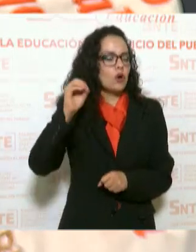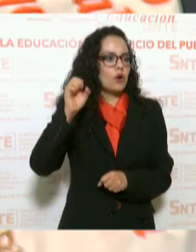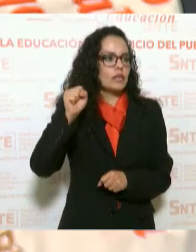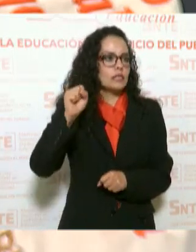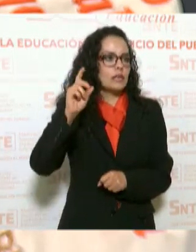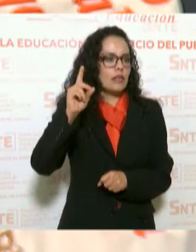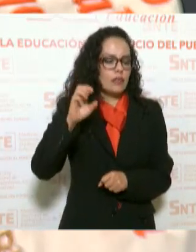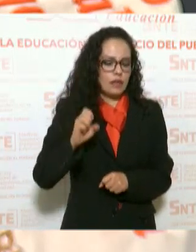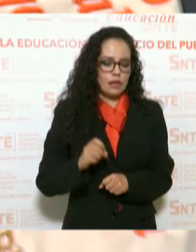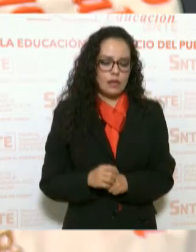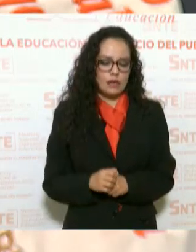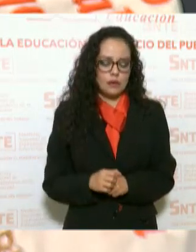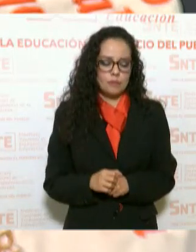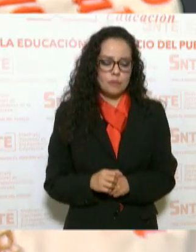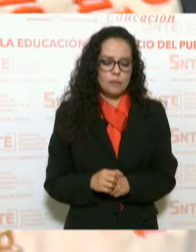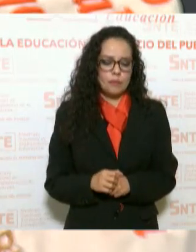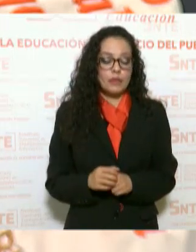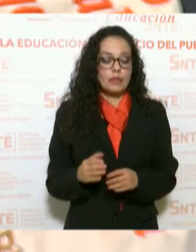educación